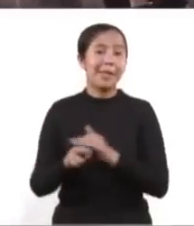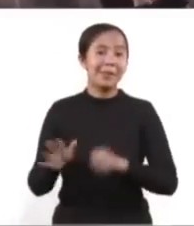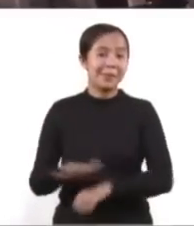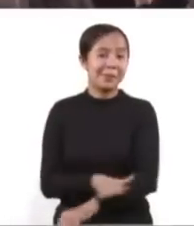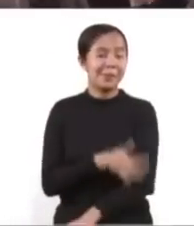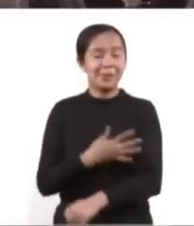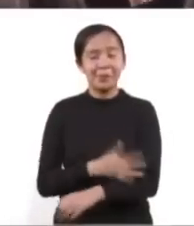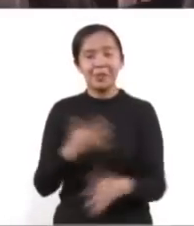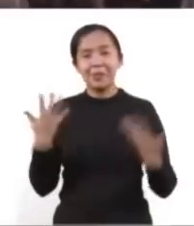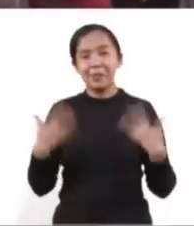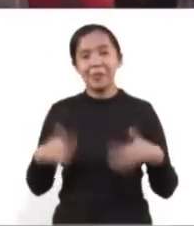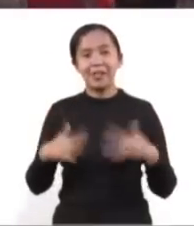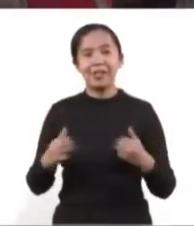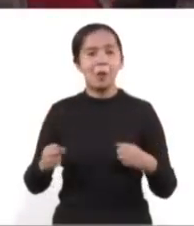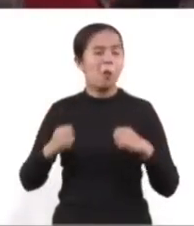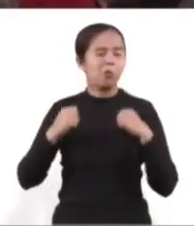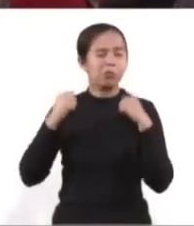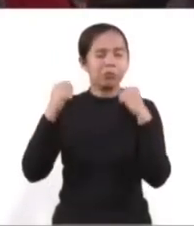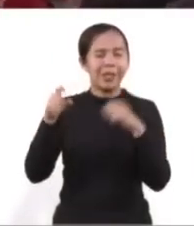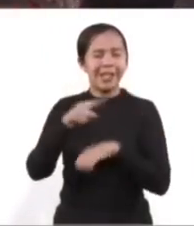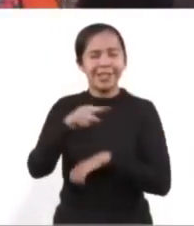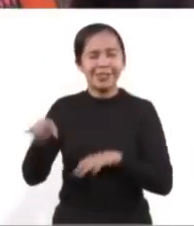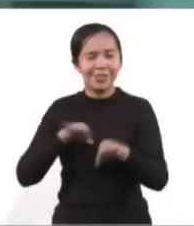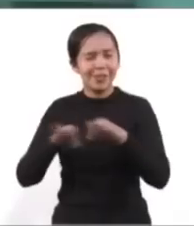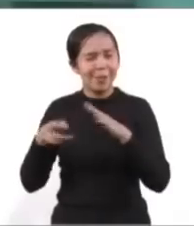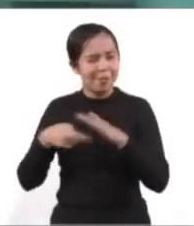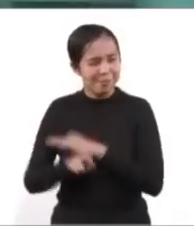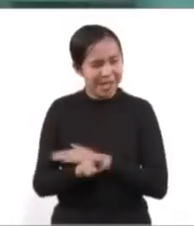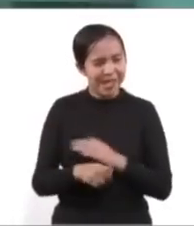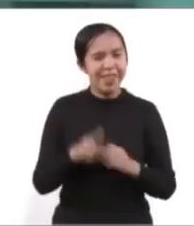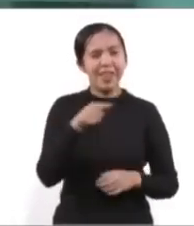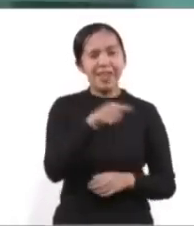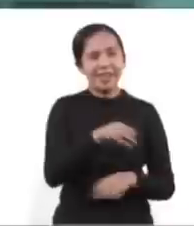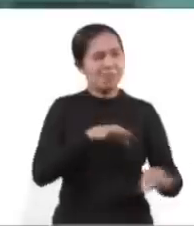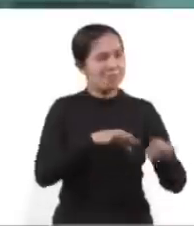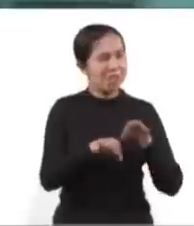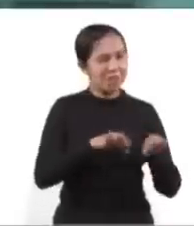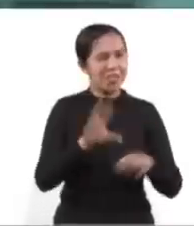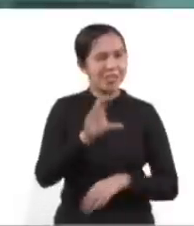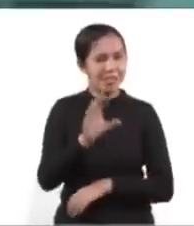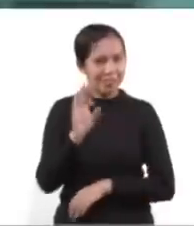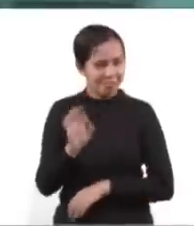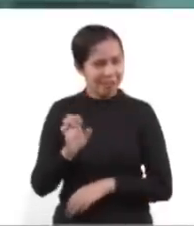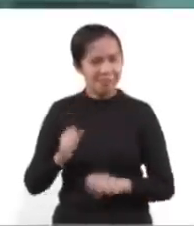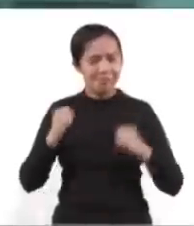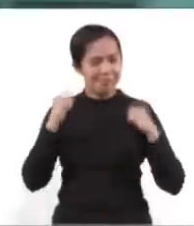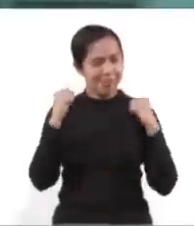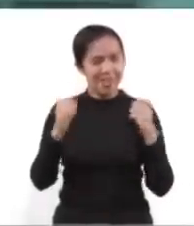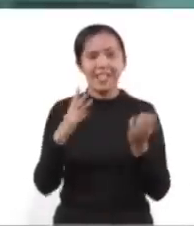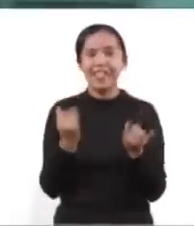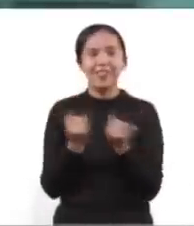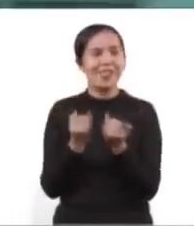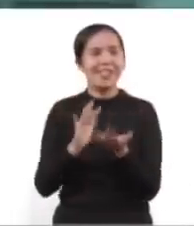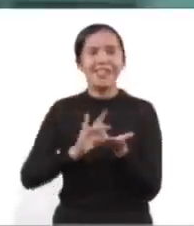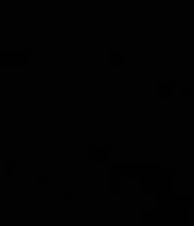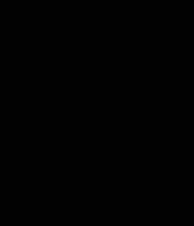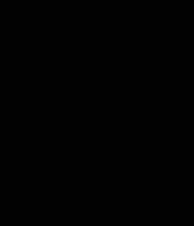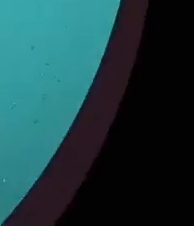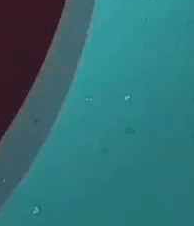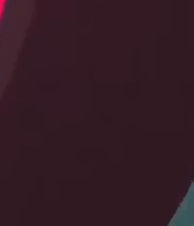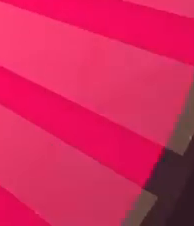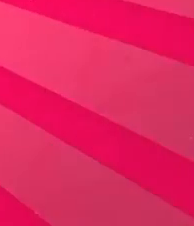Energía. Que vivan los trabajadores del Metro, que vivan los trabajadores de CFE. Y muchas gracias a todos y a todas.